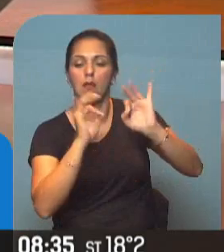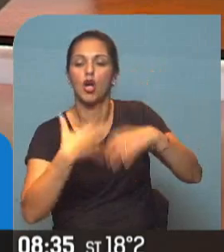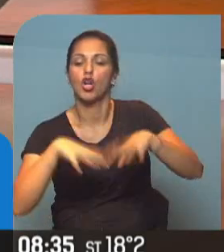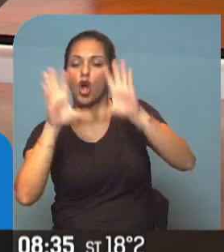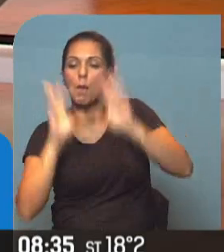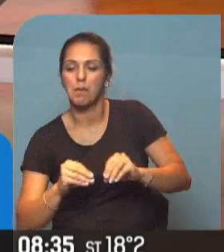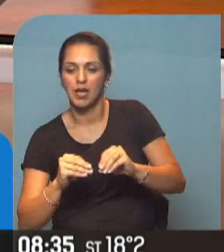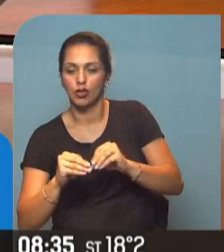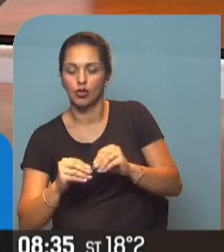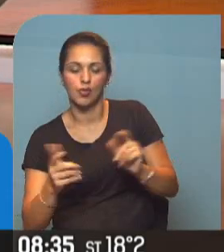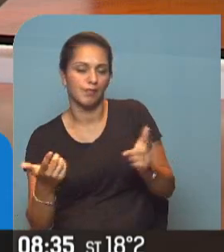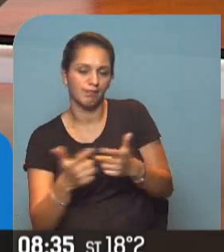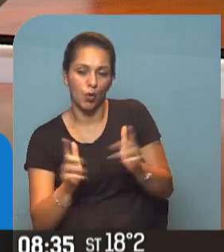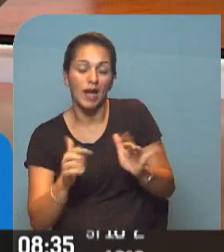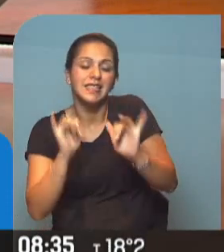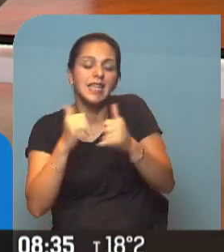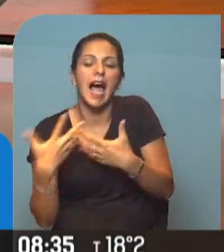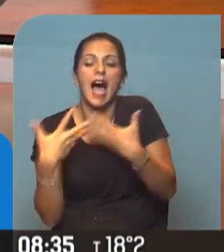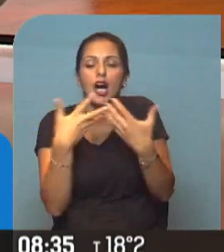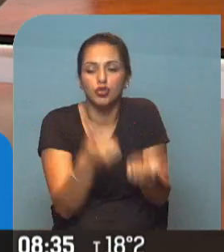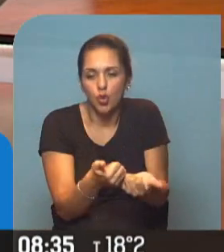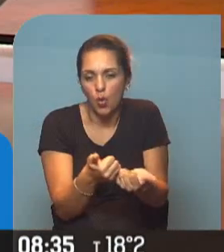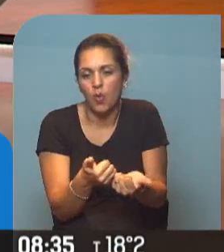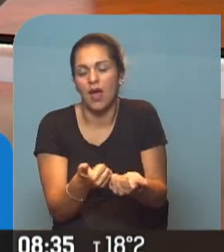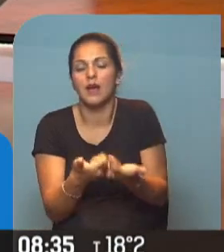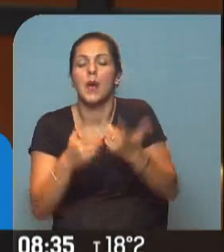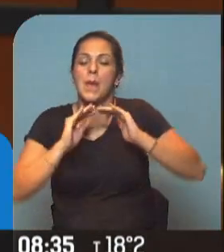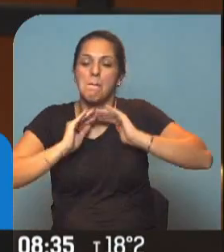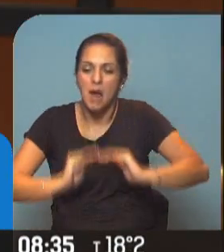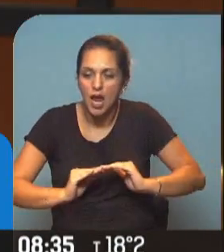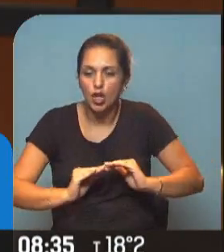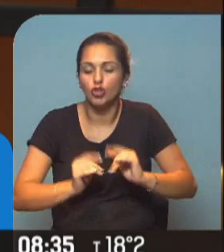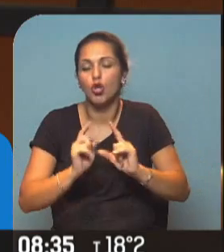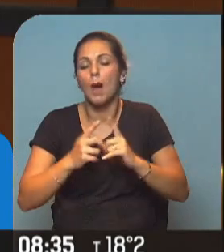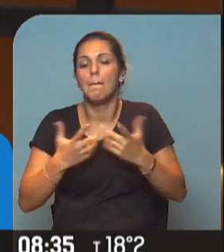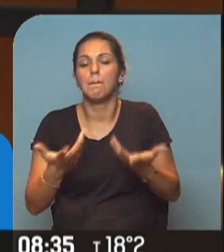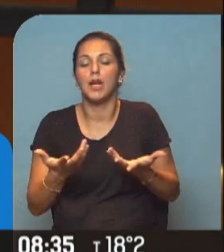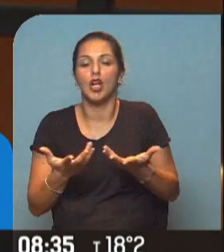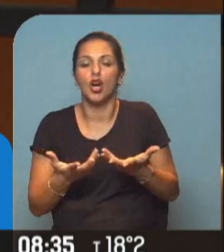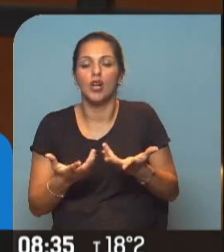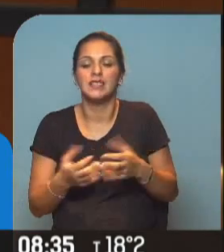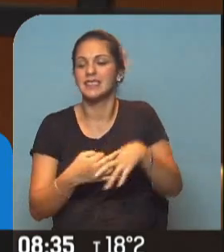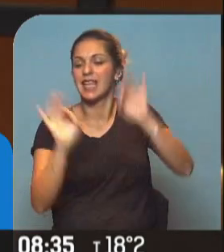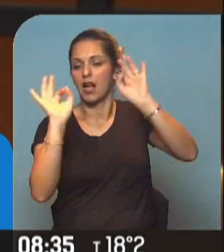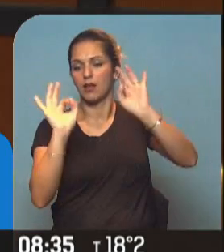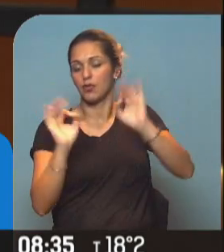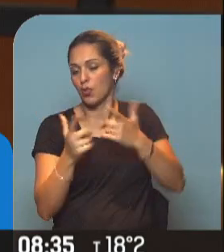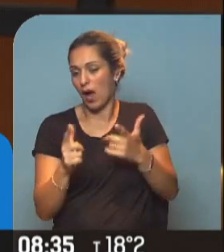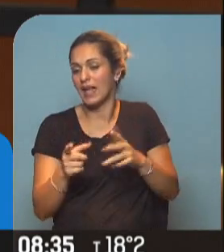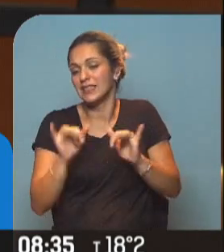todos distribuyen porque no van a hacer nada de anapal y al aro van a ser herramientas importantes